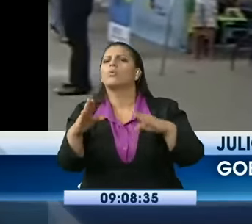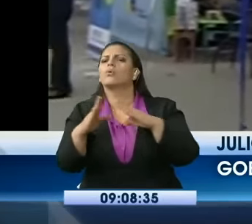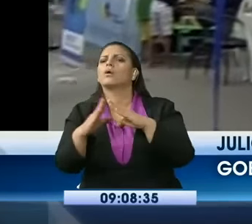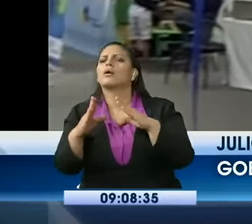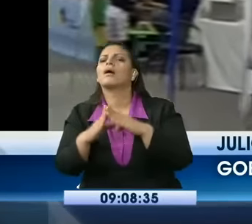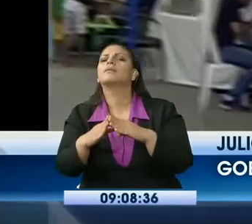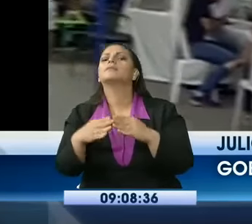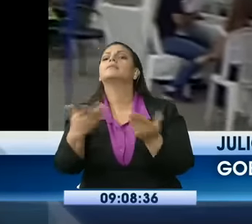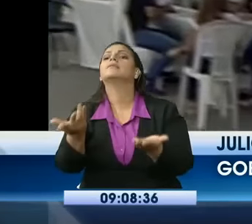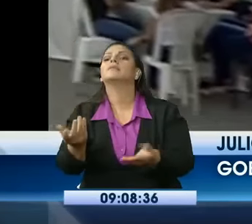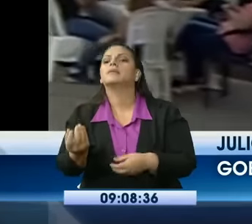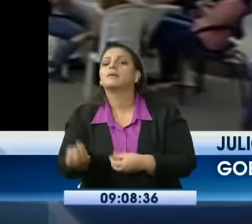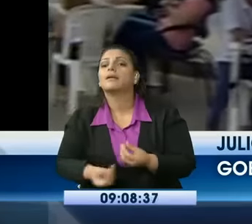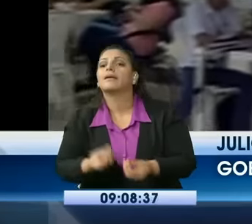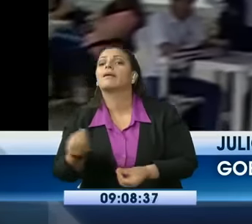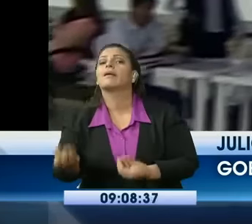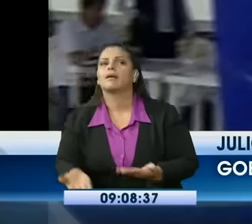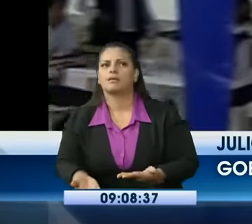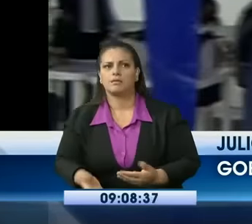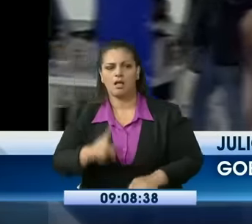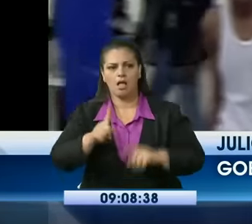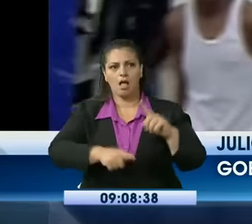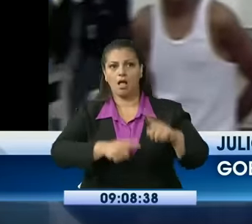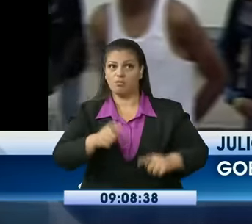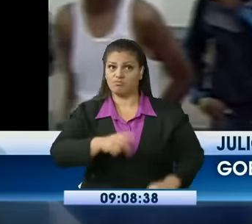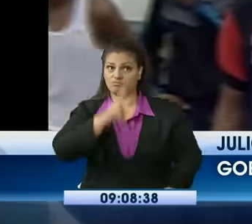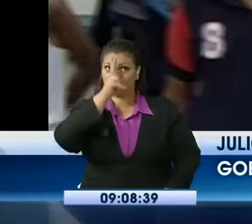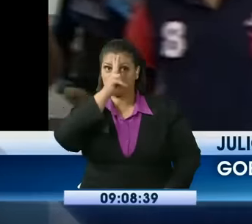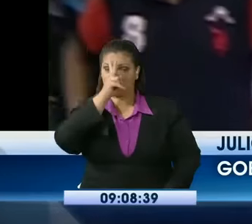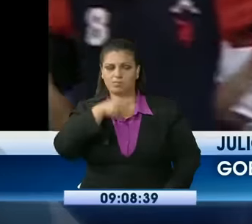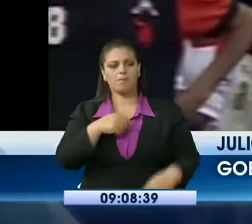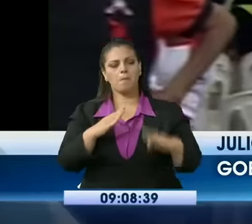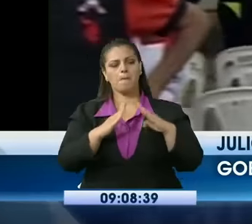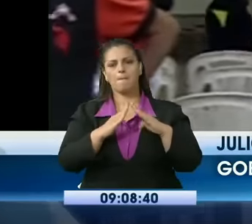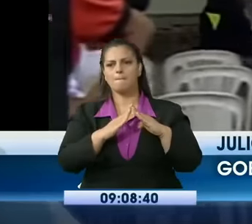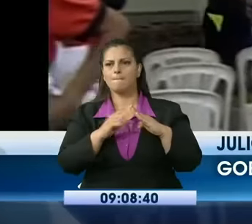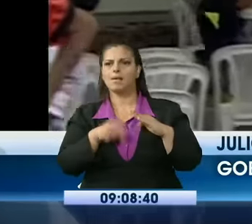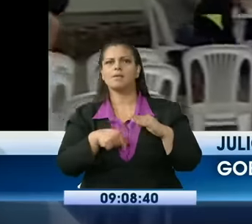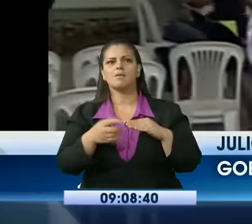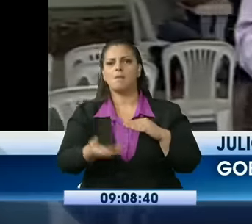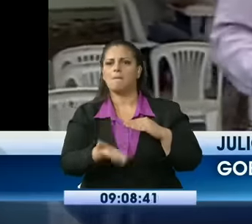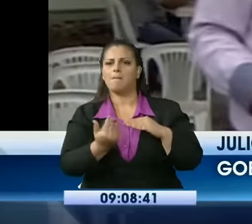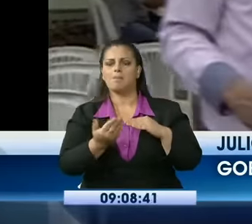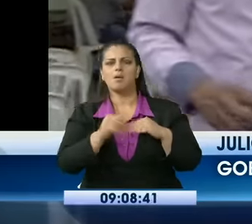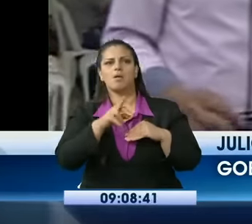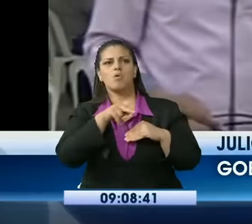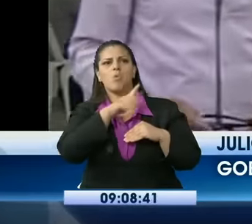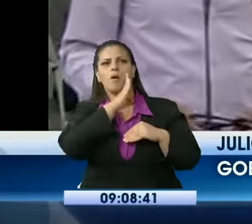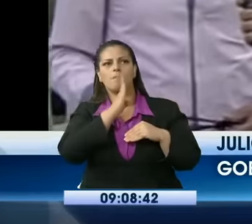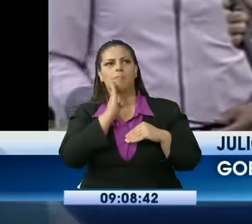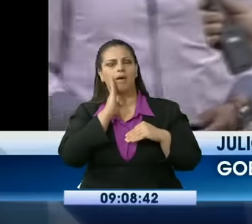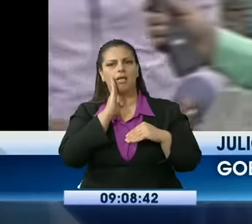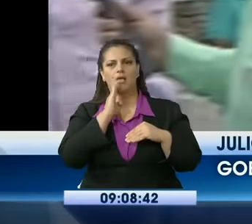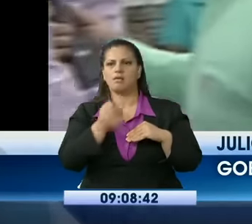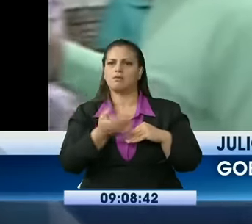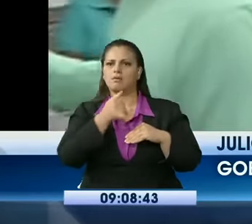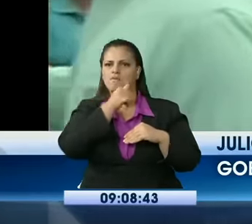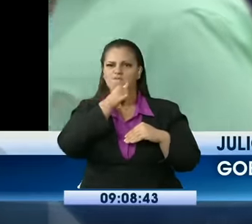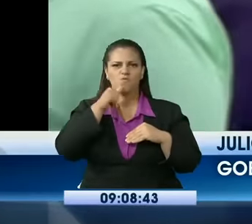la vivienda. La vivienda tiene una finalidad que tiene que ver con el hábitat, el hogar de la familia, pero hemos detectado muchísimos casos